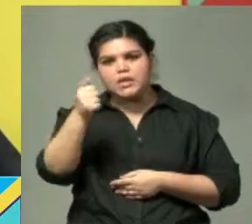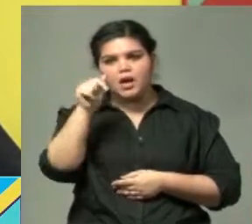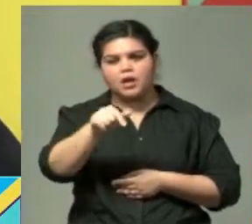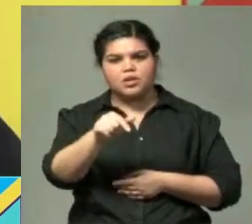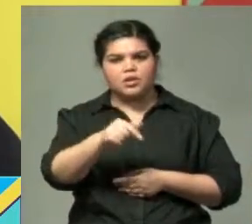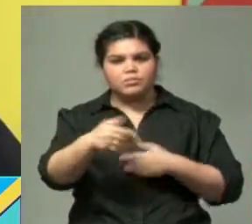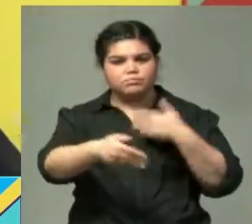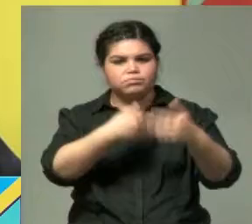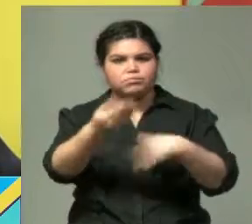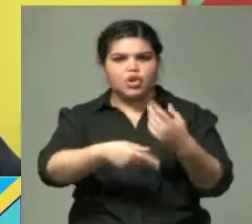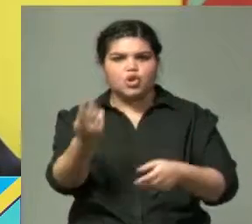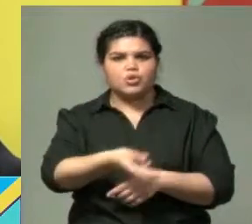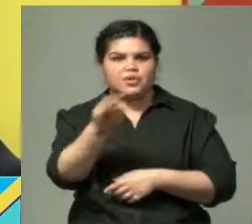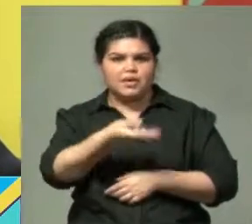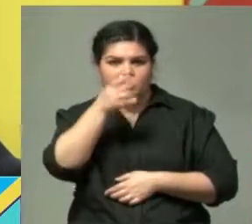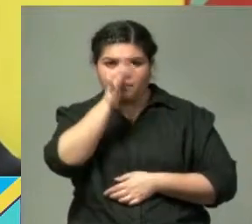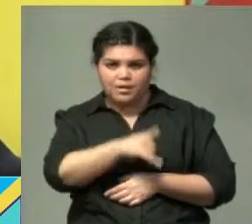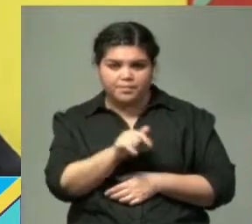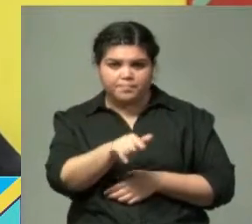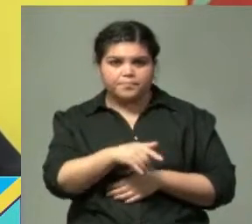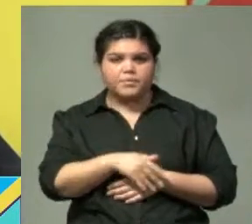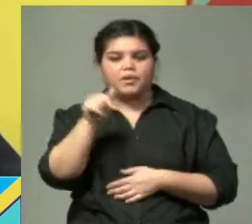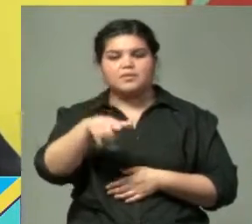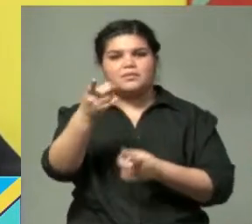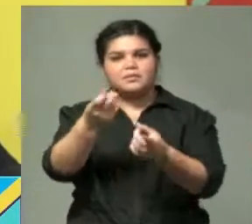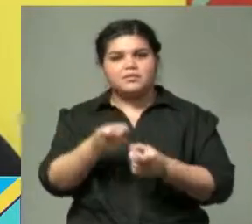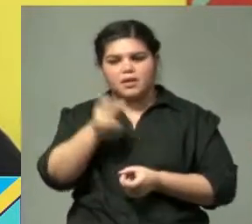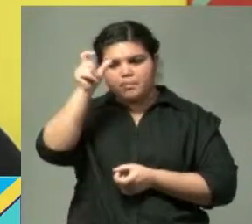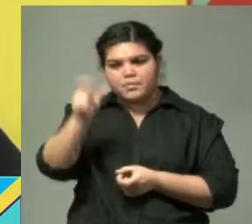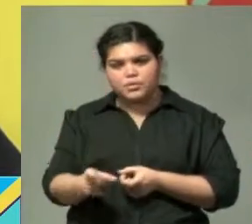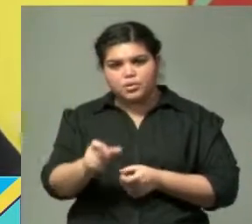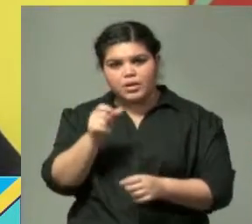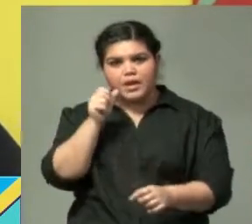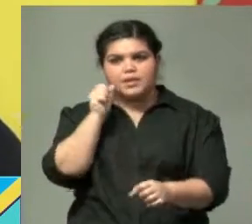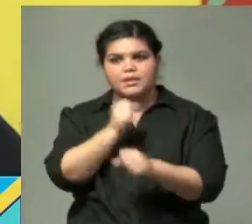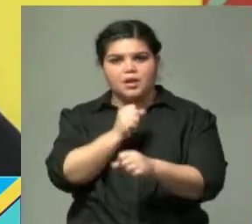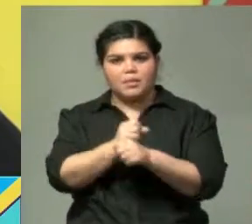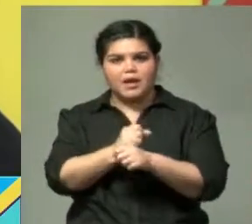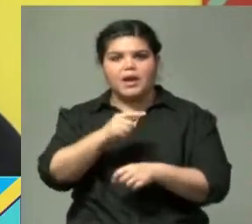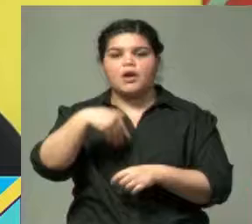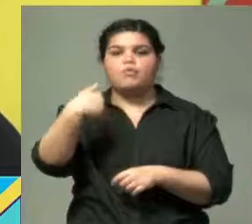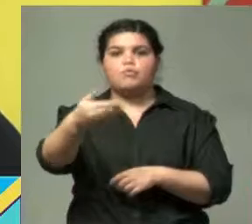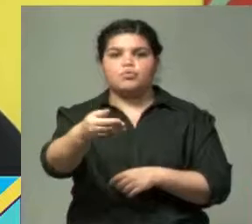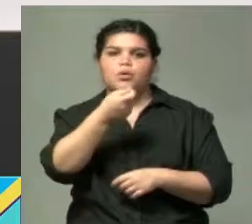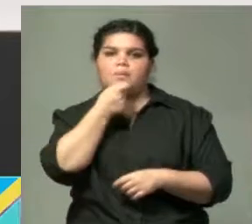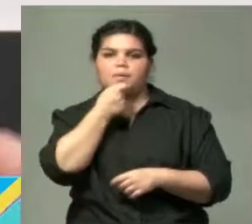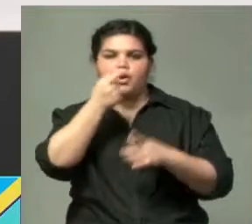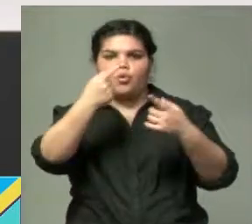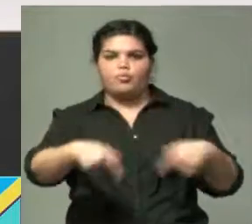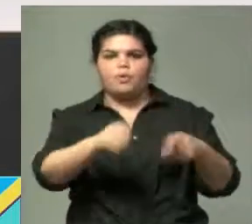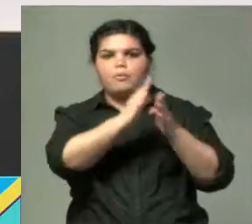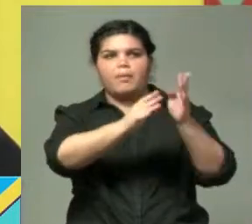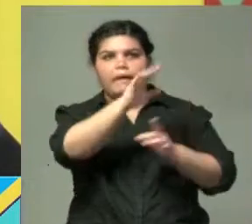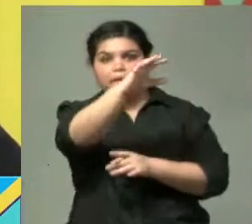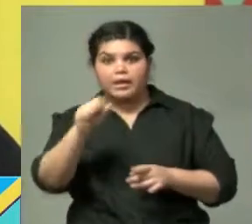Vos necesitas el operario que te maneje la que todavía no está en Argentina, que la están por traer. Bien. Y que esa